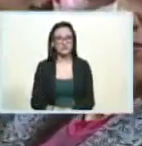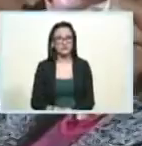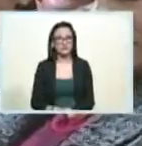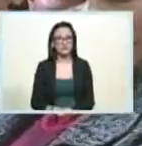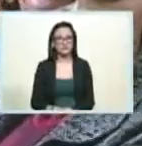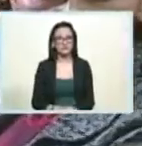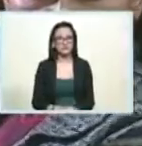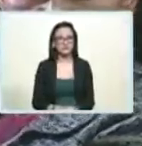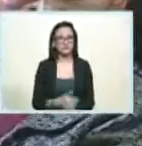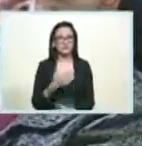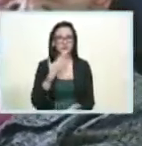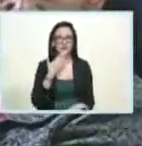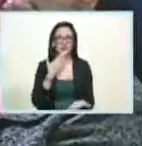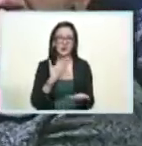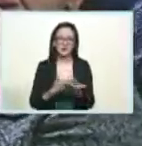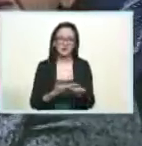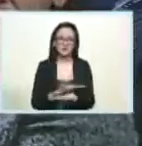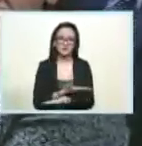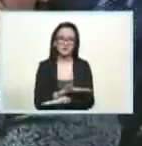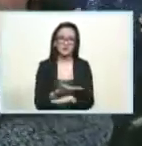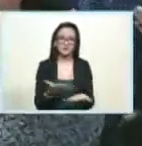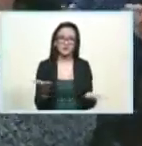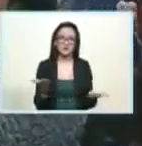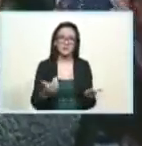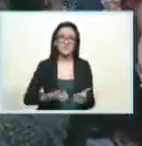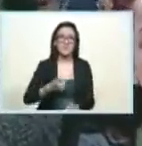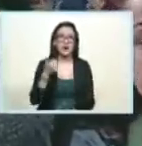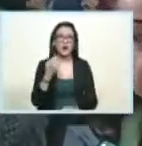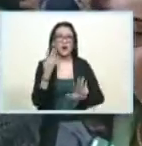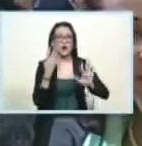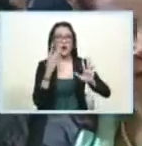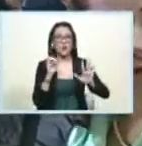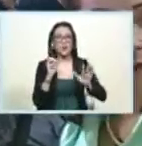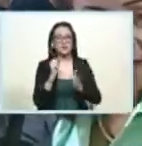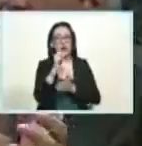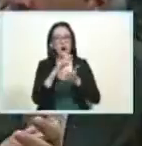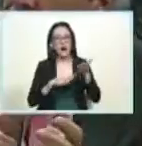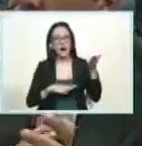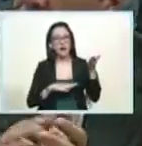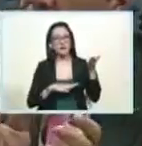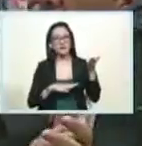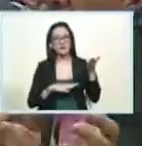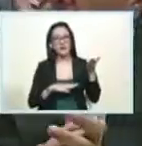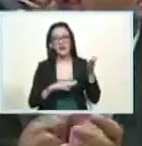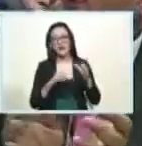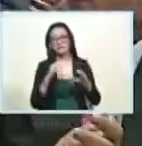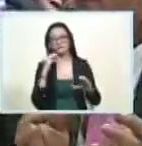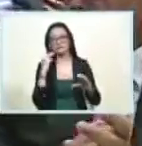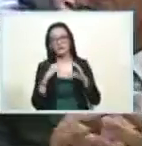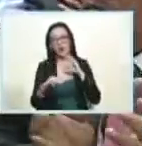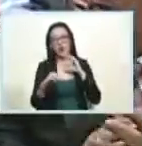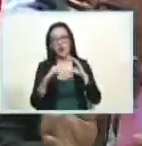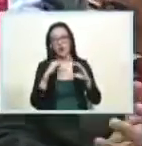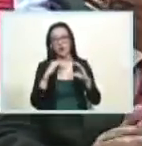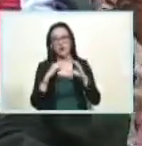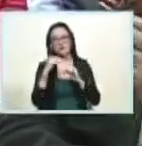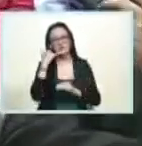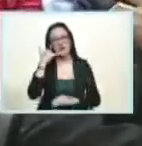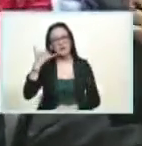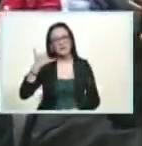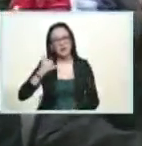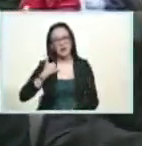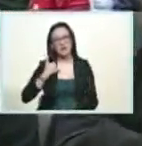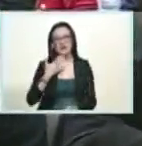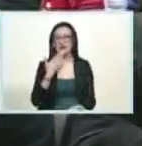agradecer las más de 90 cartas, telegramas, comunicados, llamadas